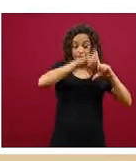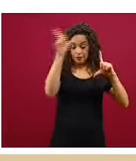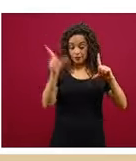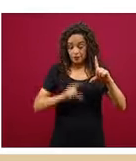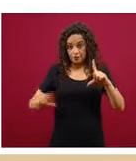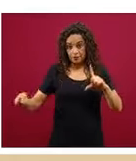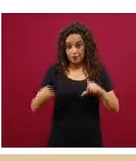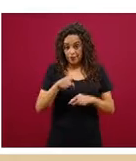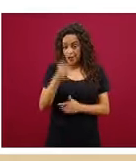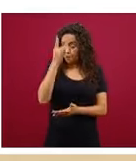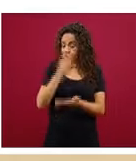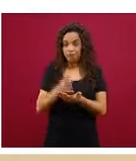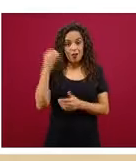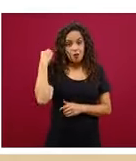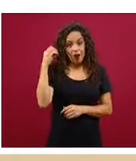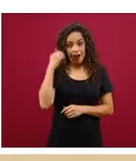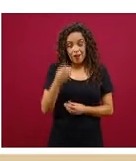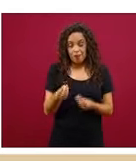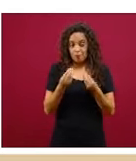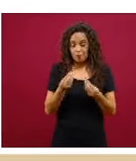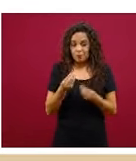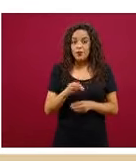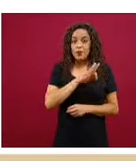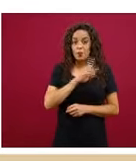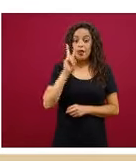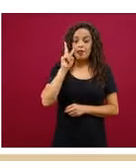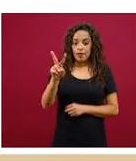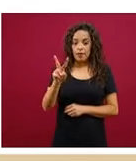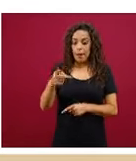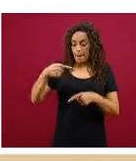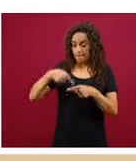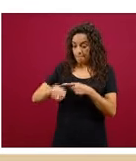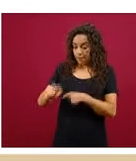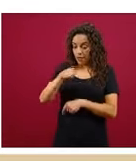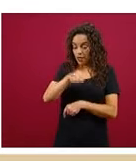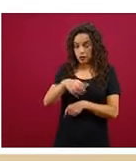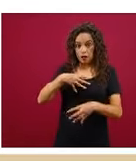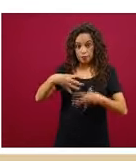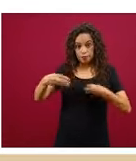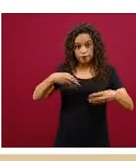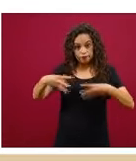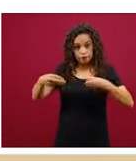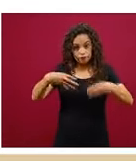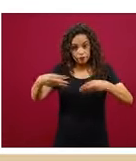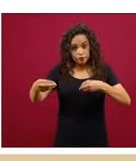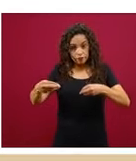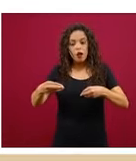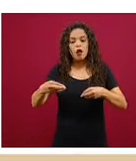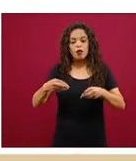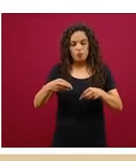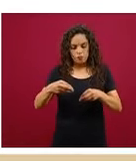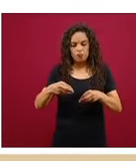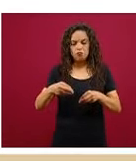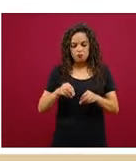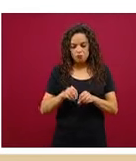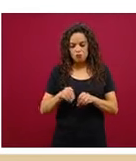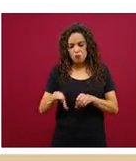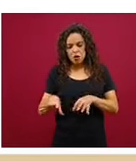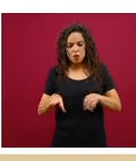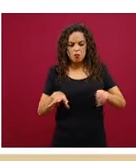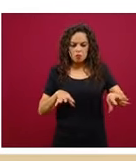también podemos apreciar cómo al inicio de la epidemia, de manera muy, muy dispersa y dejando